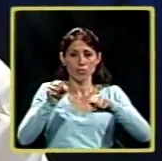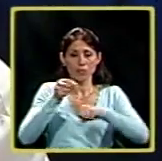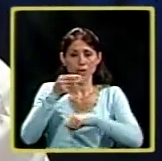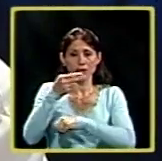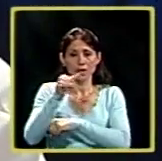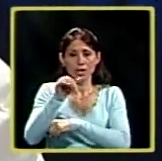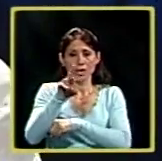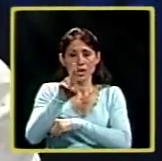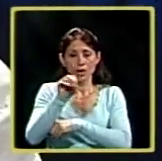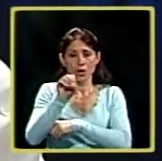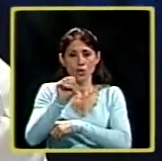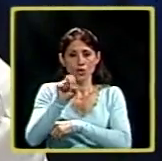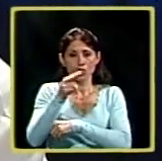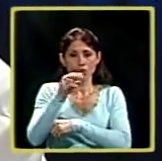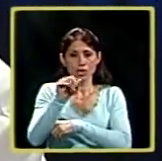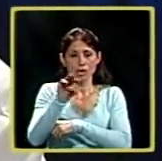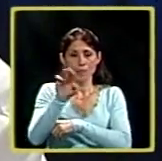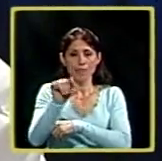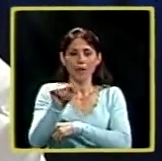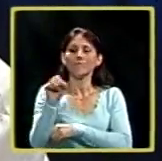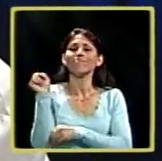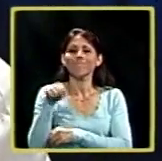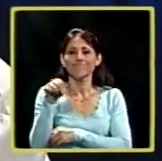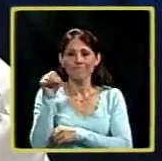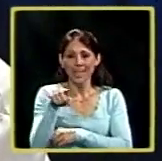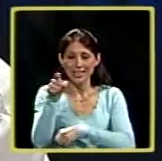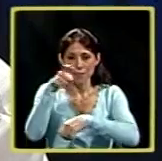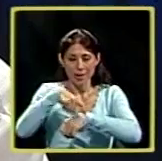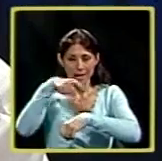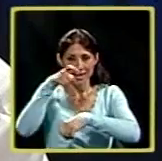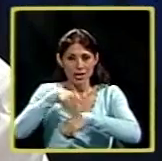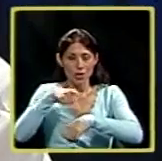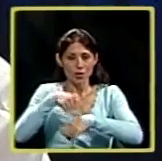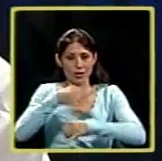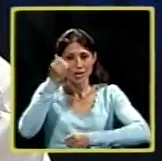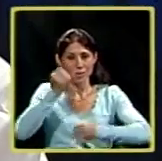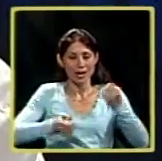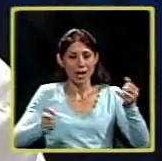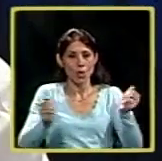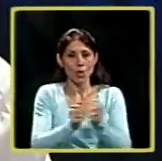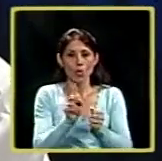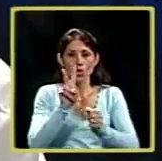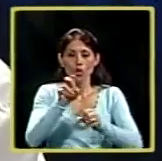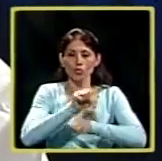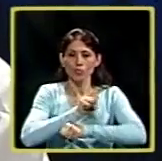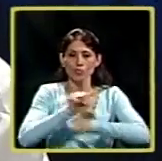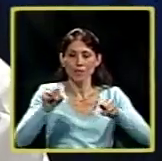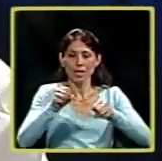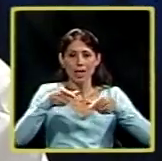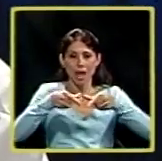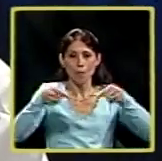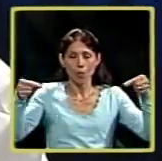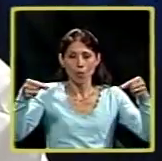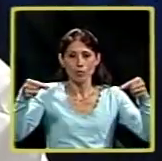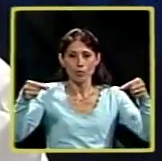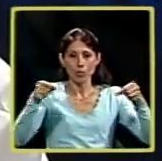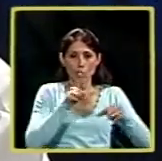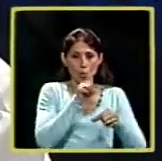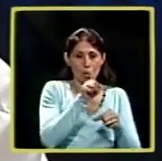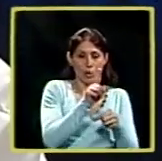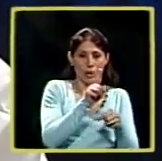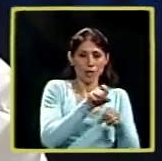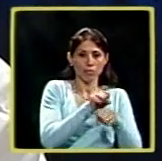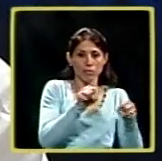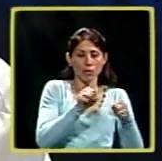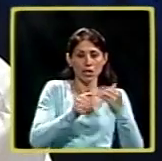se cierra con las 2 bombas atómicas que explotaron en Japón, con una semana de distancia una de otra, y